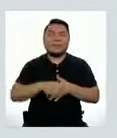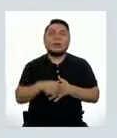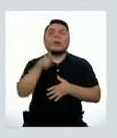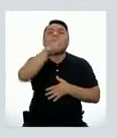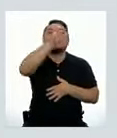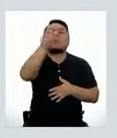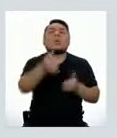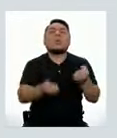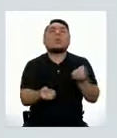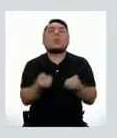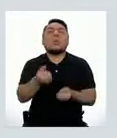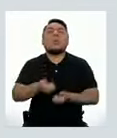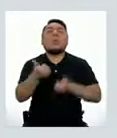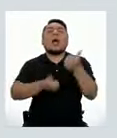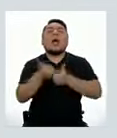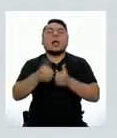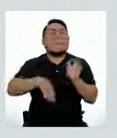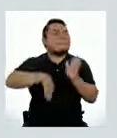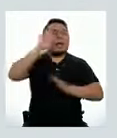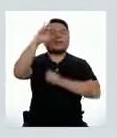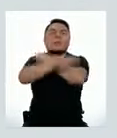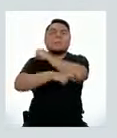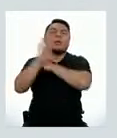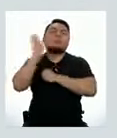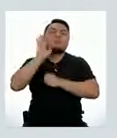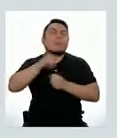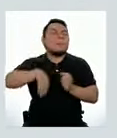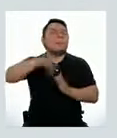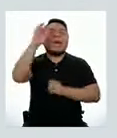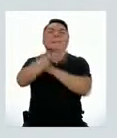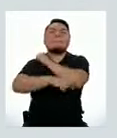mayor contaminación de aire en América Latina?